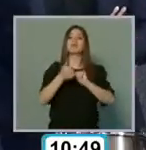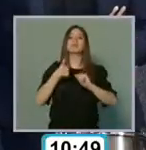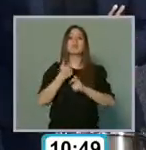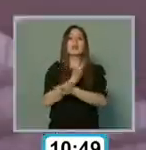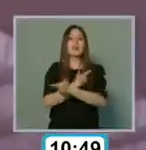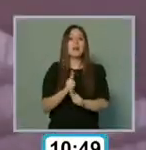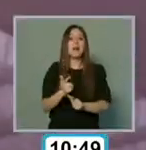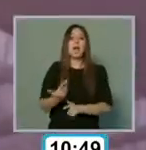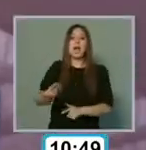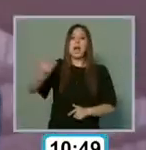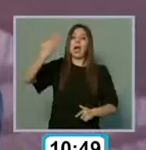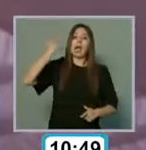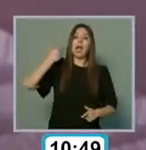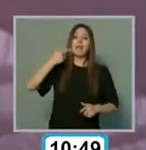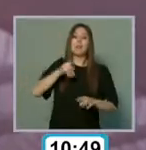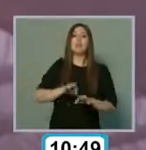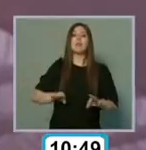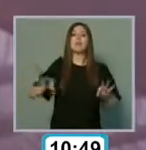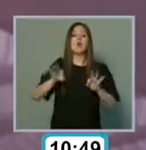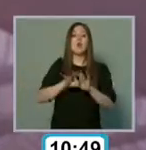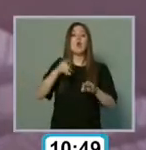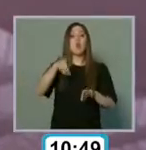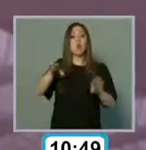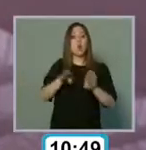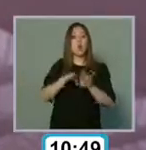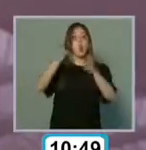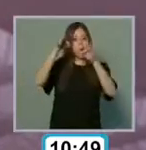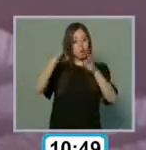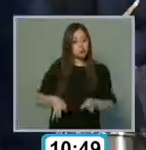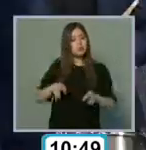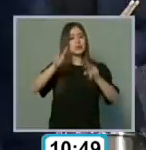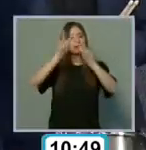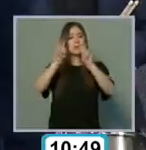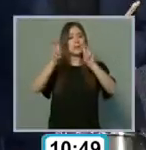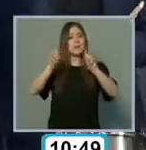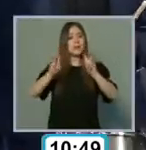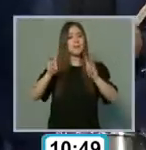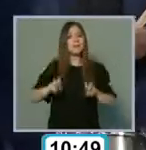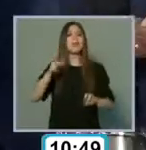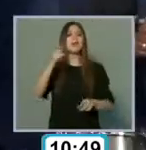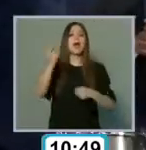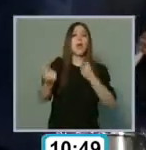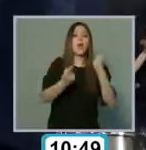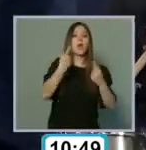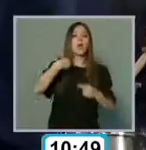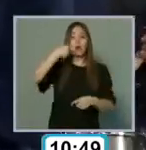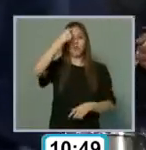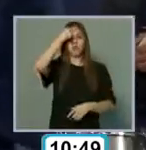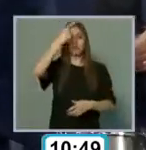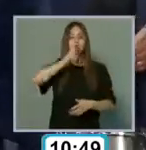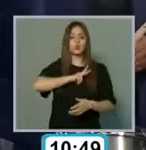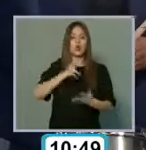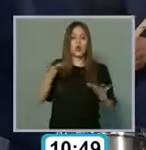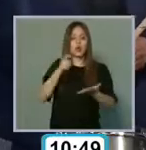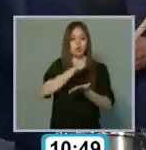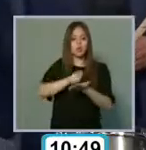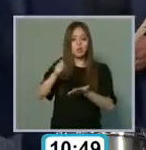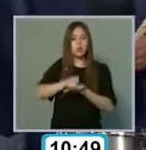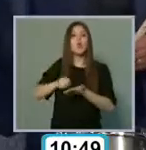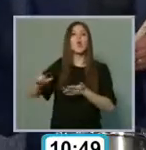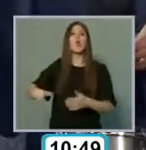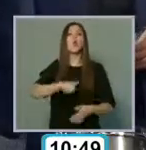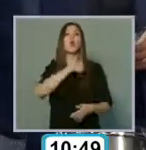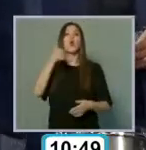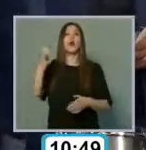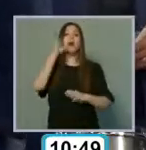no lo sentí tan mío y este sí tiene toda mi esencia, tiene temas de mi, casi todos son temas de mi autoría, coautorías y pues covers que también significan algo